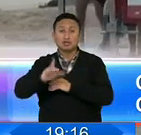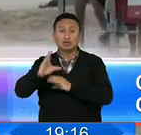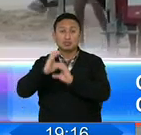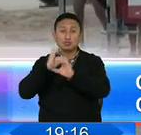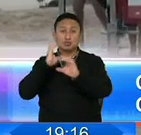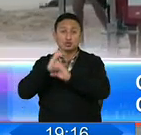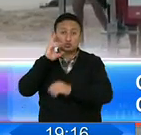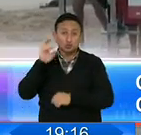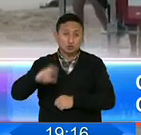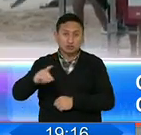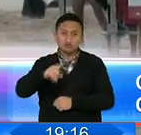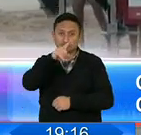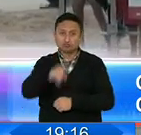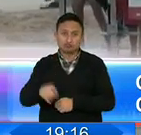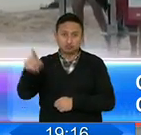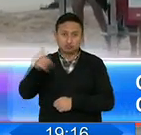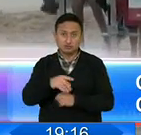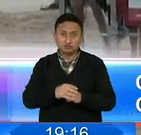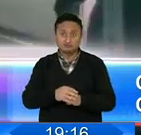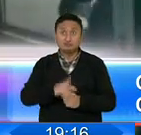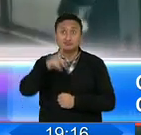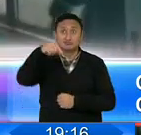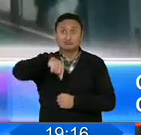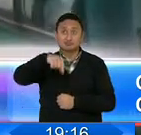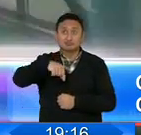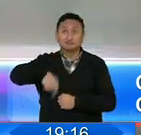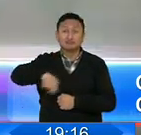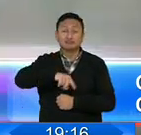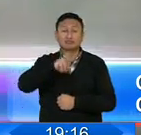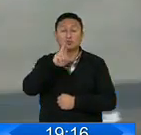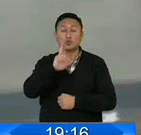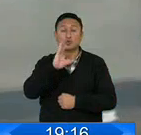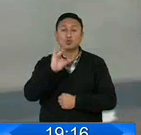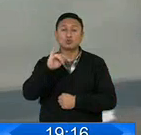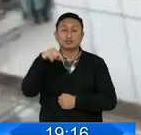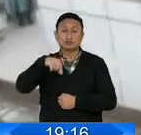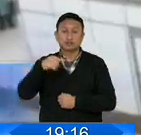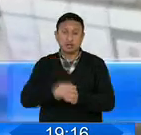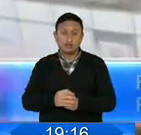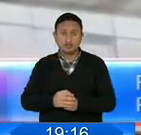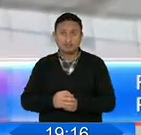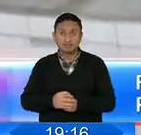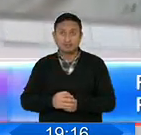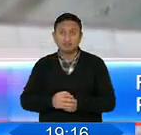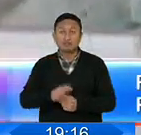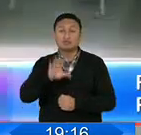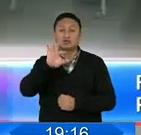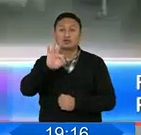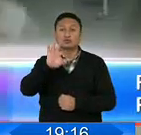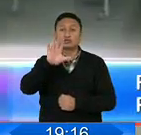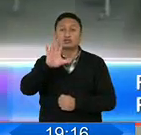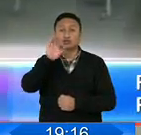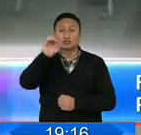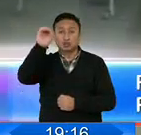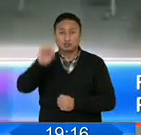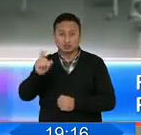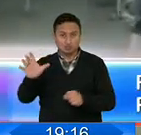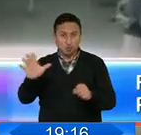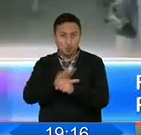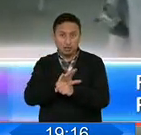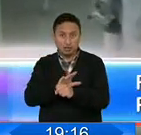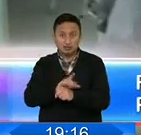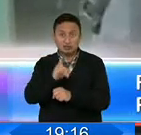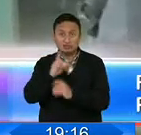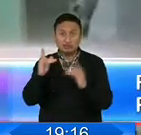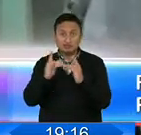turísticos a la ciudad. Solo aquí, las unidades de cuidados intensivos registran una tasa de ocupación del 95%. No hay